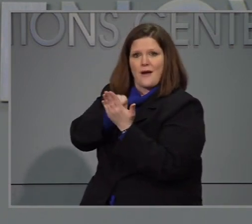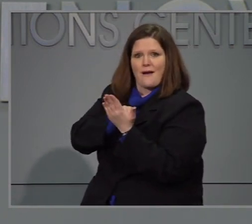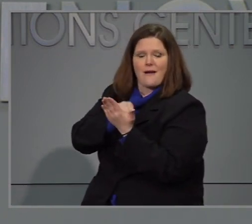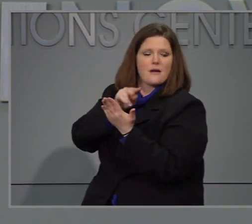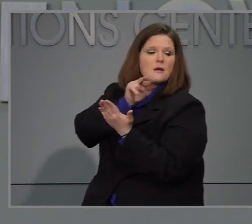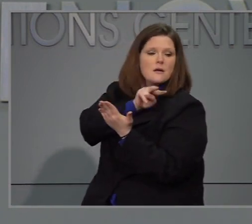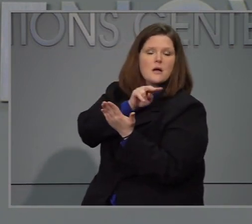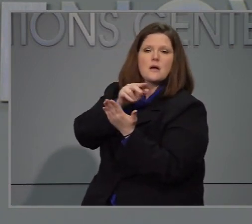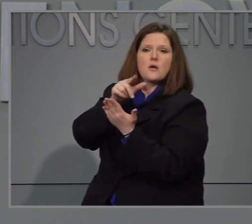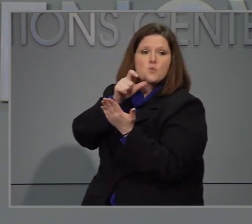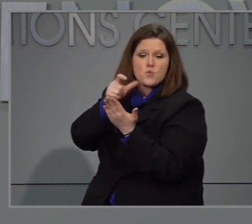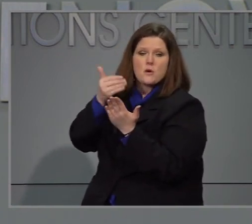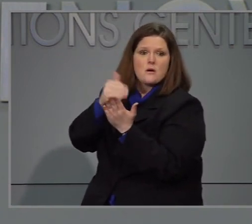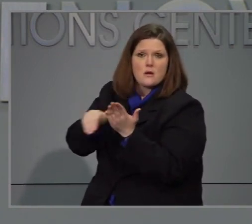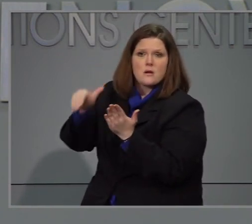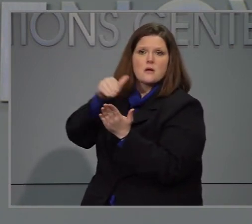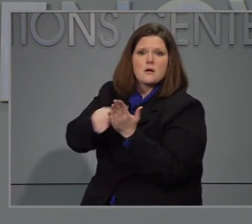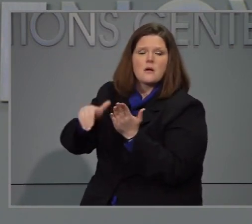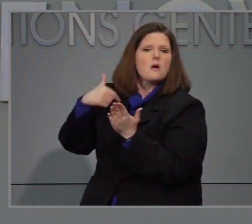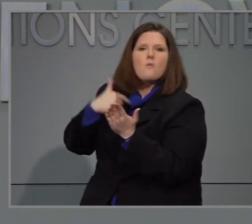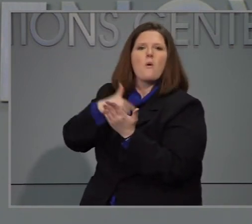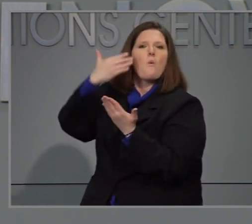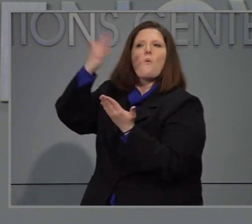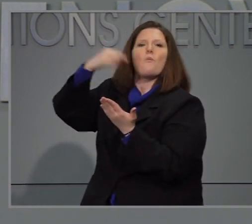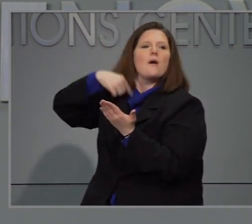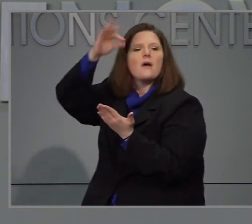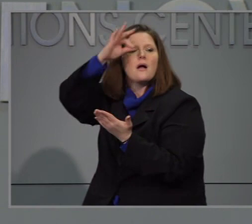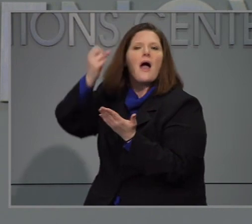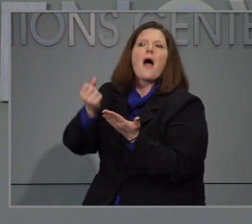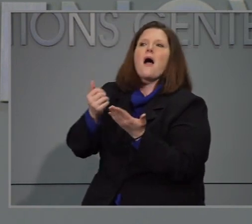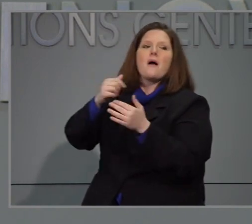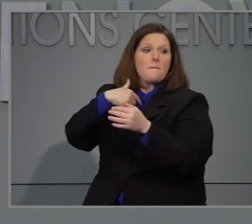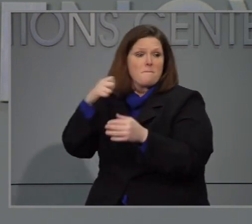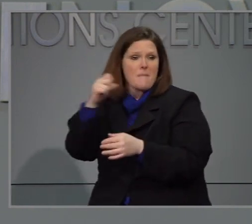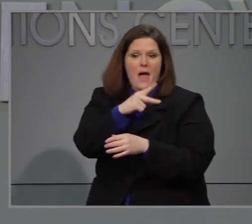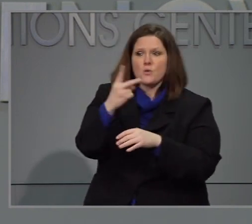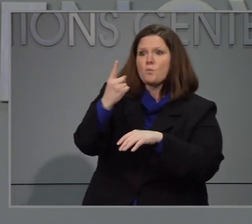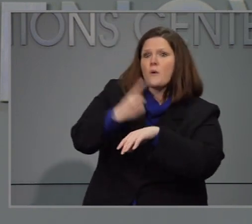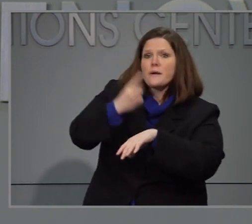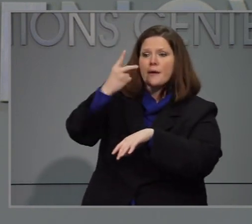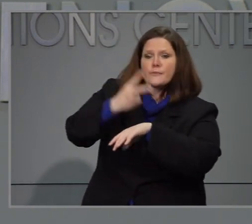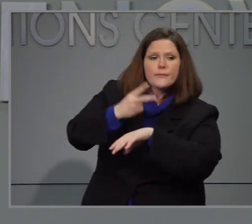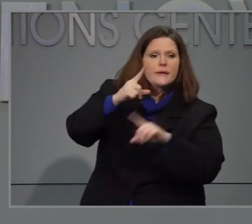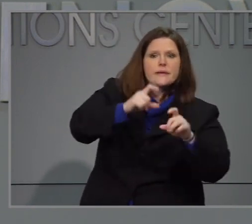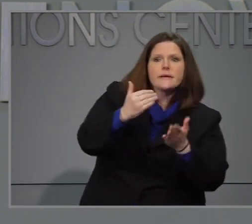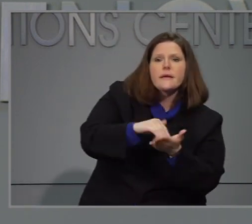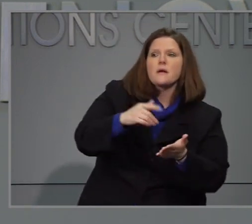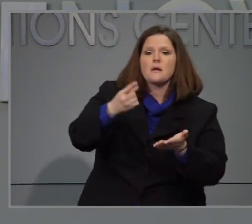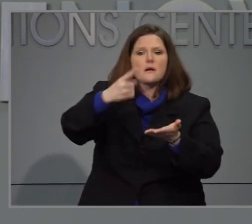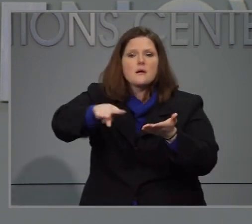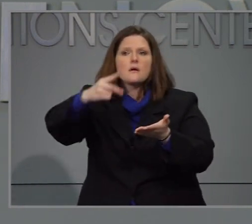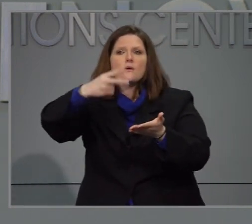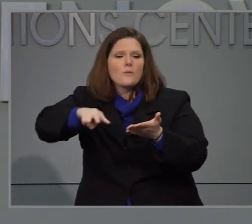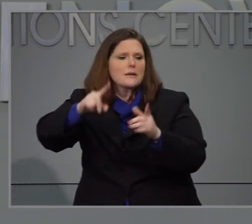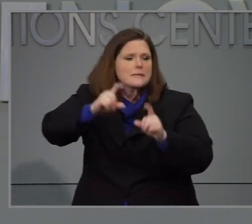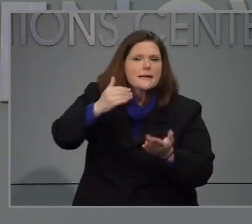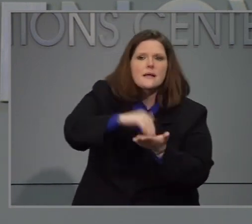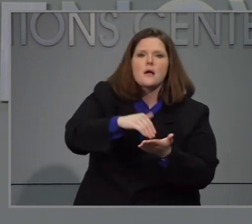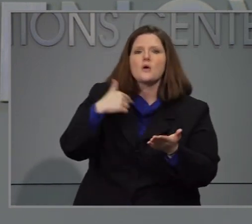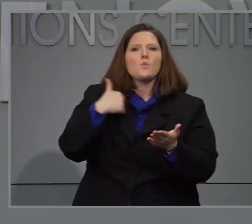frecuencia vamos a hacer pruebas repetitivas. Seguimos dándole prioridad a hacerle pruebas a aquellos los que han